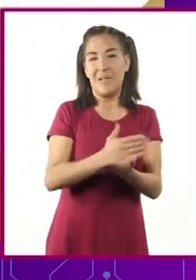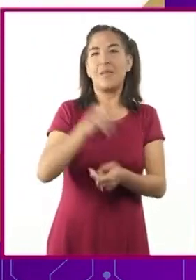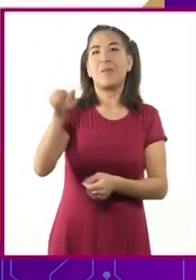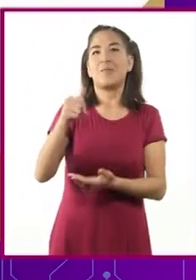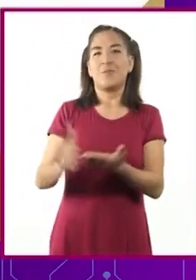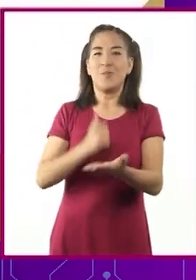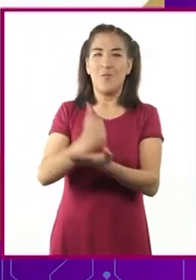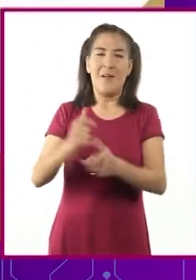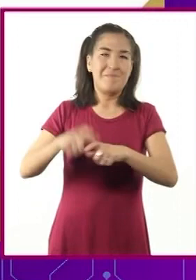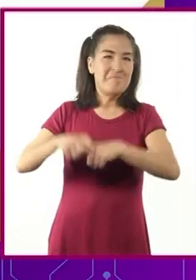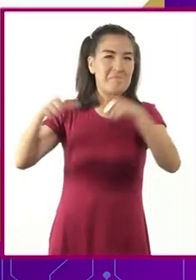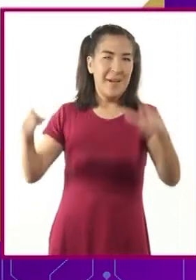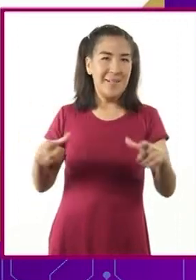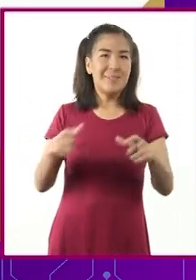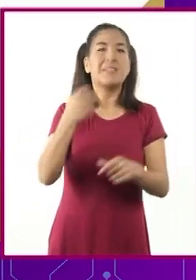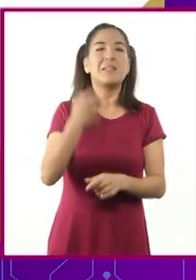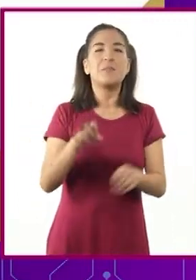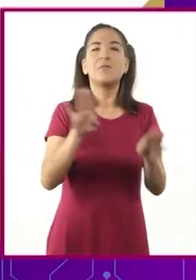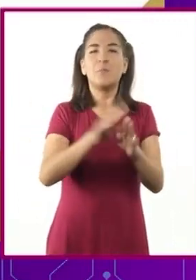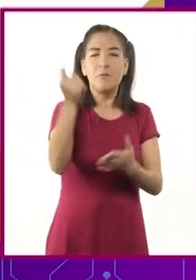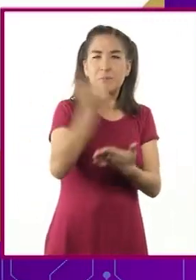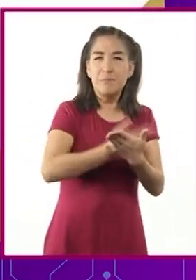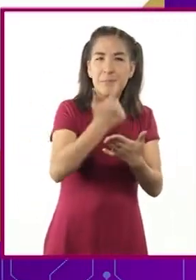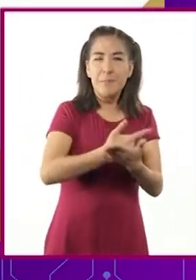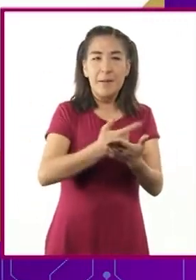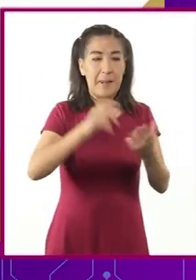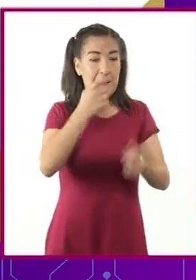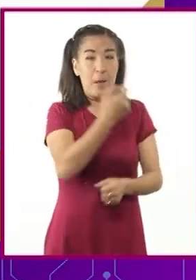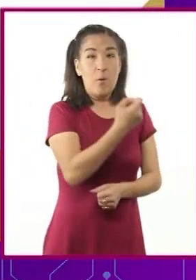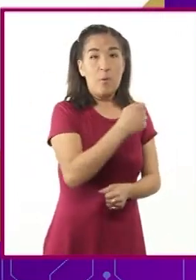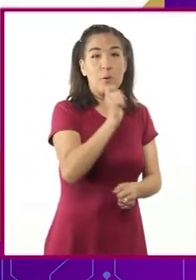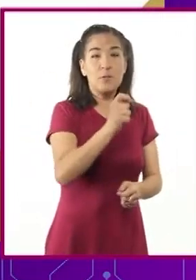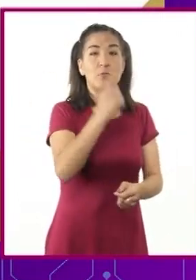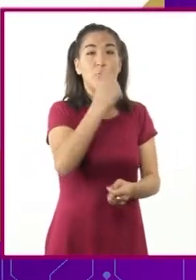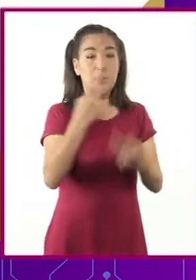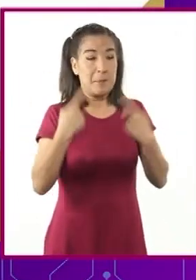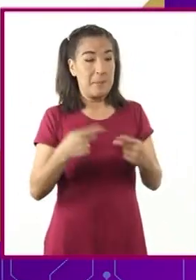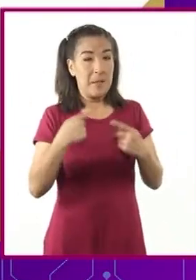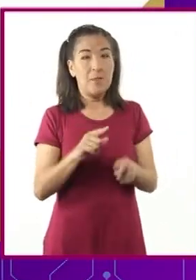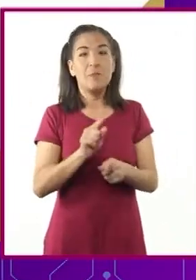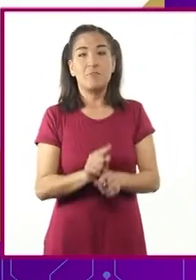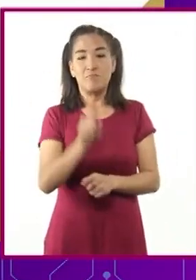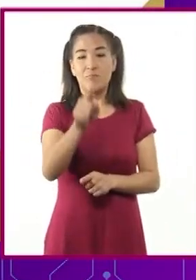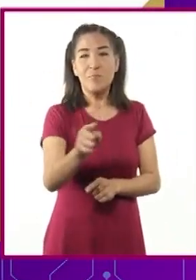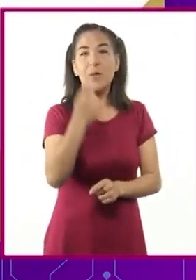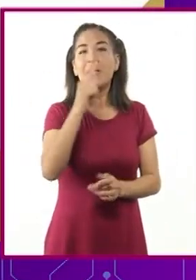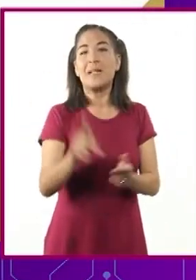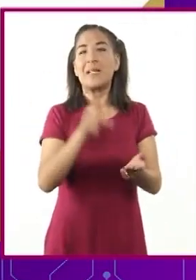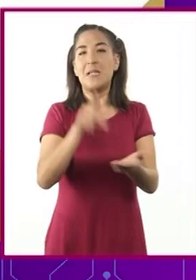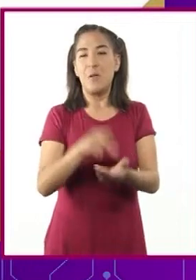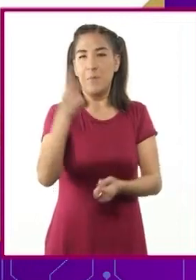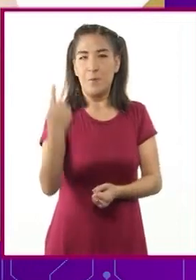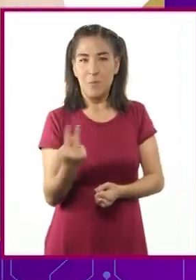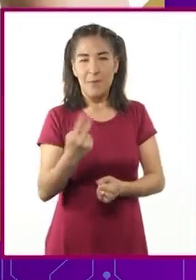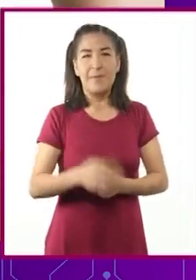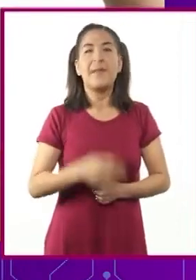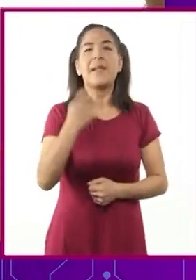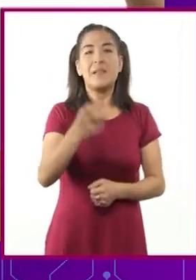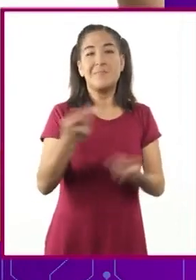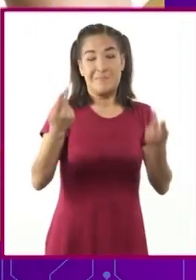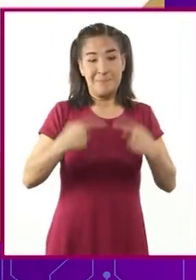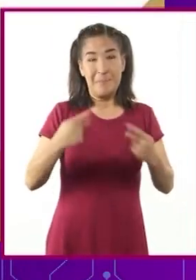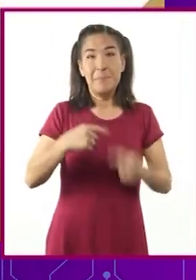ciudades, ya que se contabiliza una persona por kilómetro cuadrado. Muchas veces los ancianos son